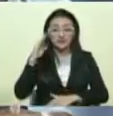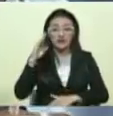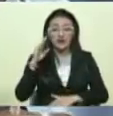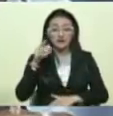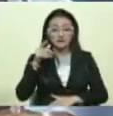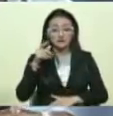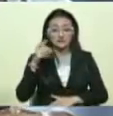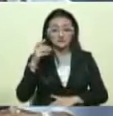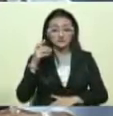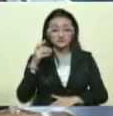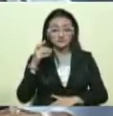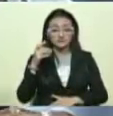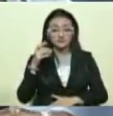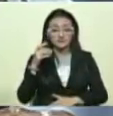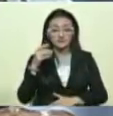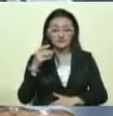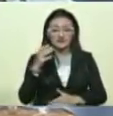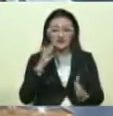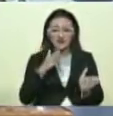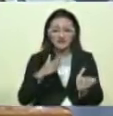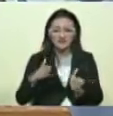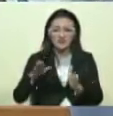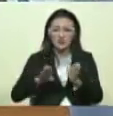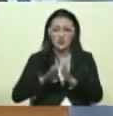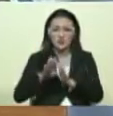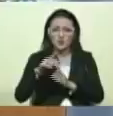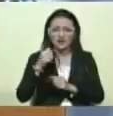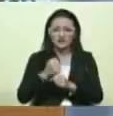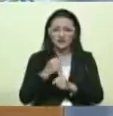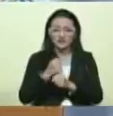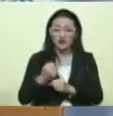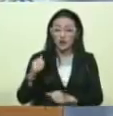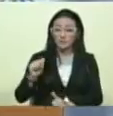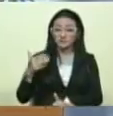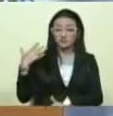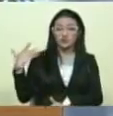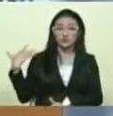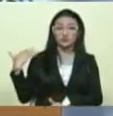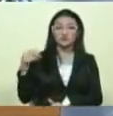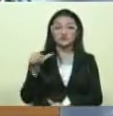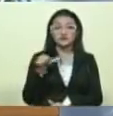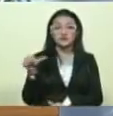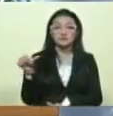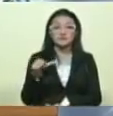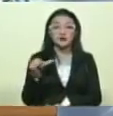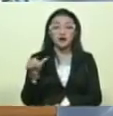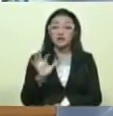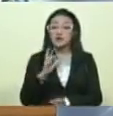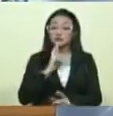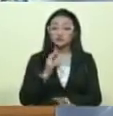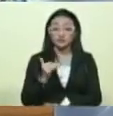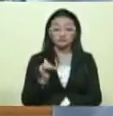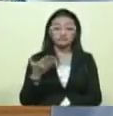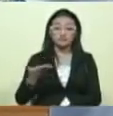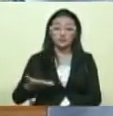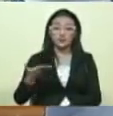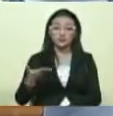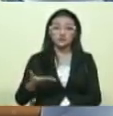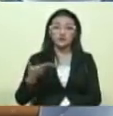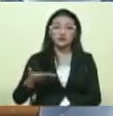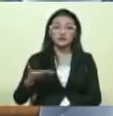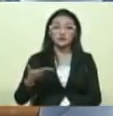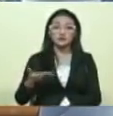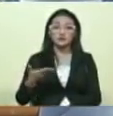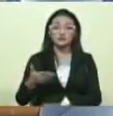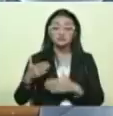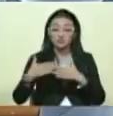los avances de todo ese trabajo que empezó hace algunas semanas ha tenido ya un resultado importante a